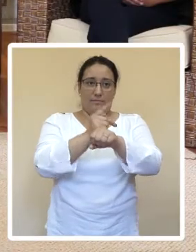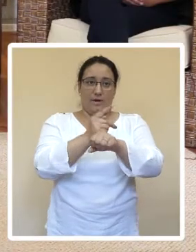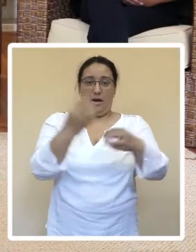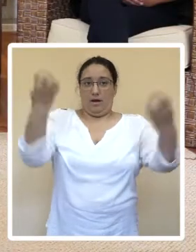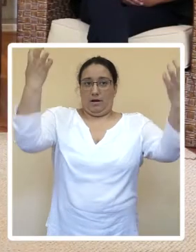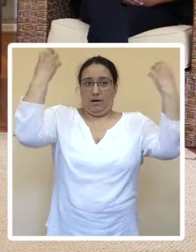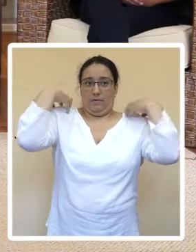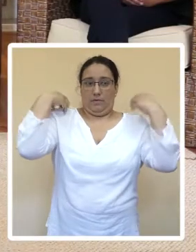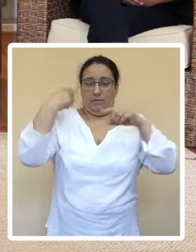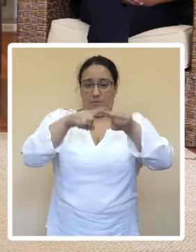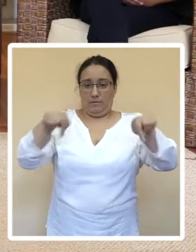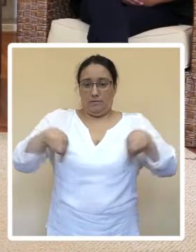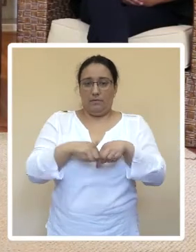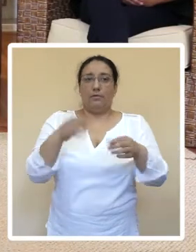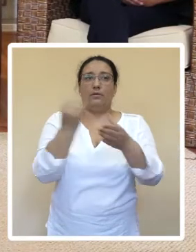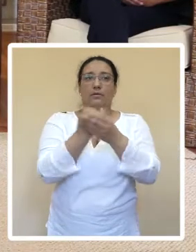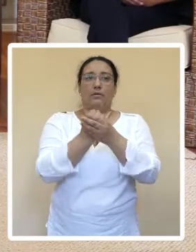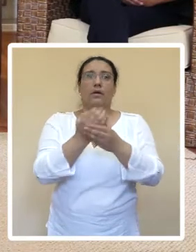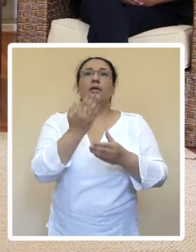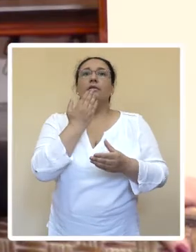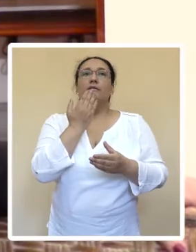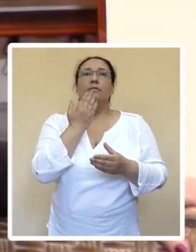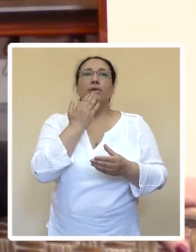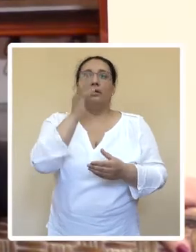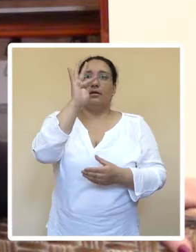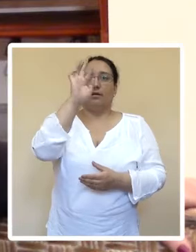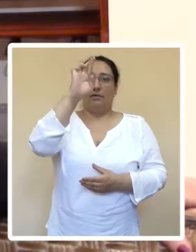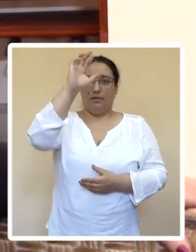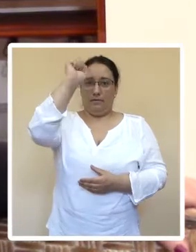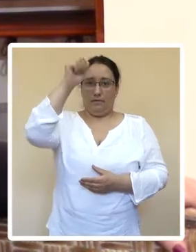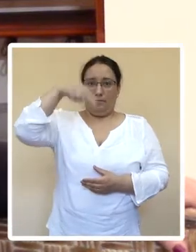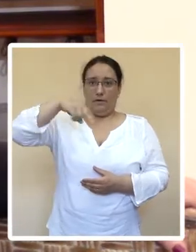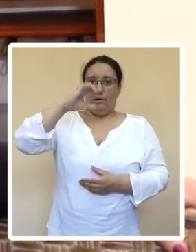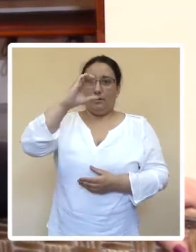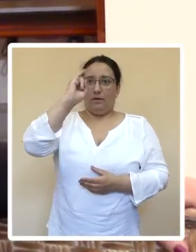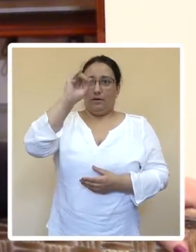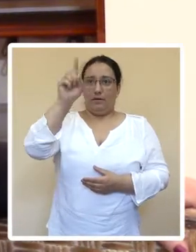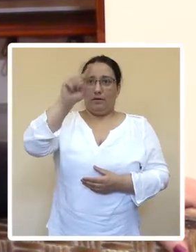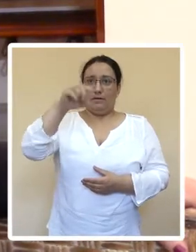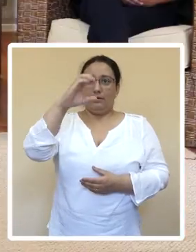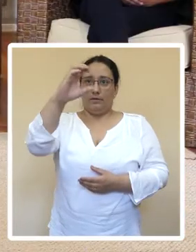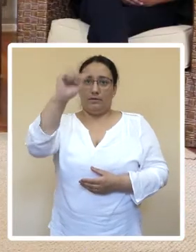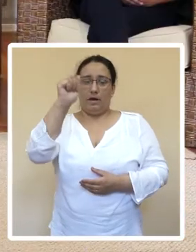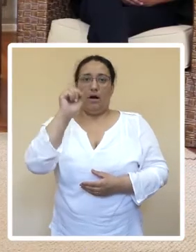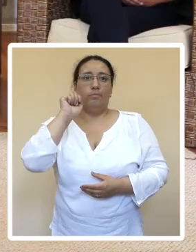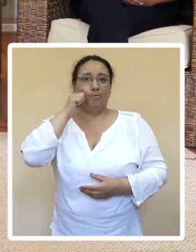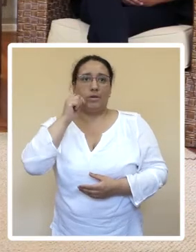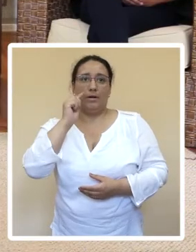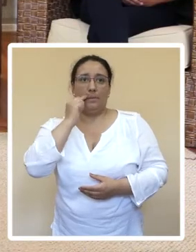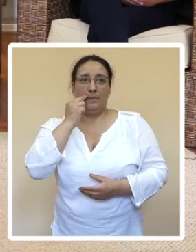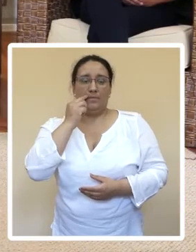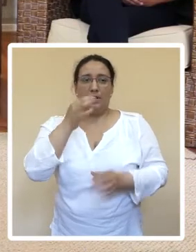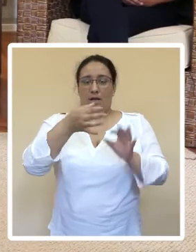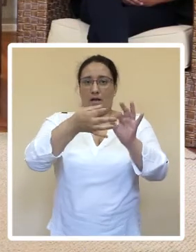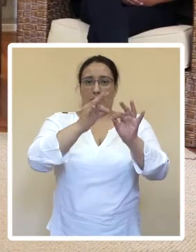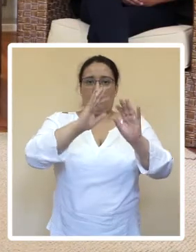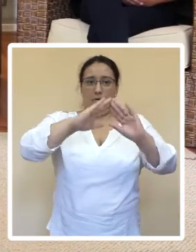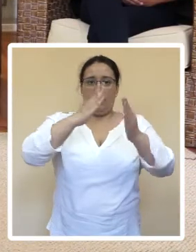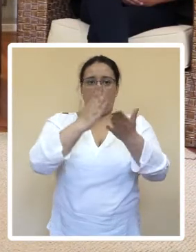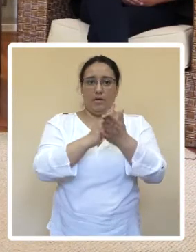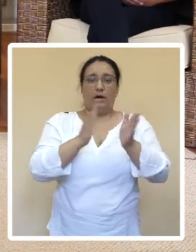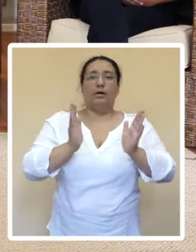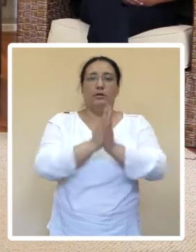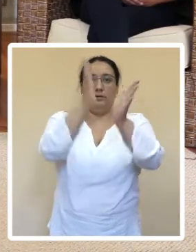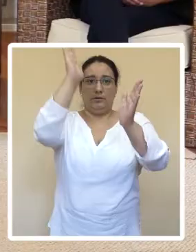de la Municipalidad de Chimbarongo, y Francisca Hermes, intérprete de lengua de señas de la Escuela Santa Isabel, y quien les habla, María de los